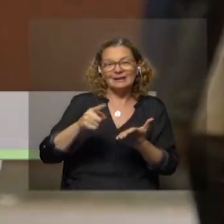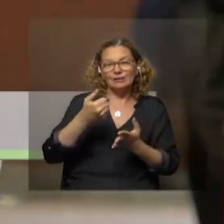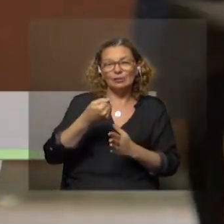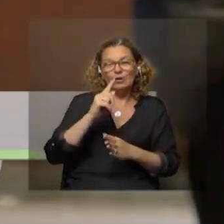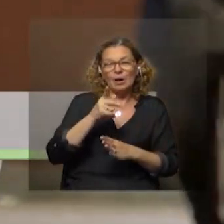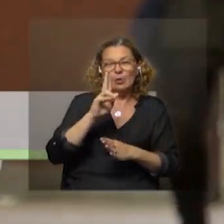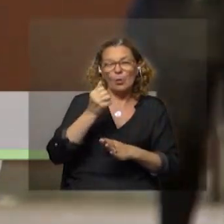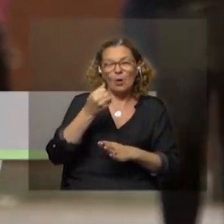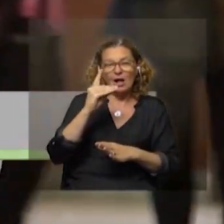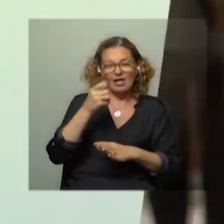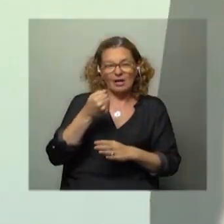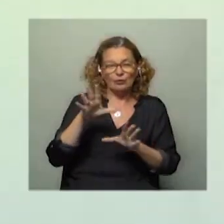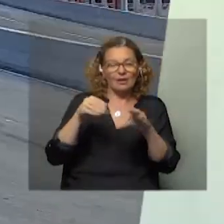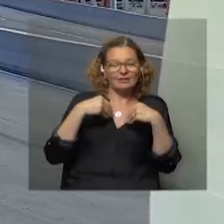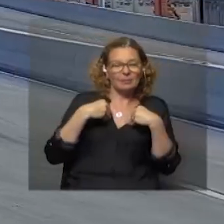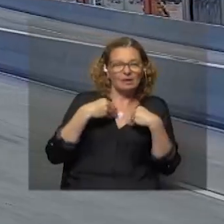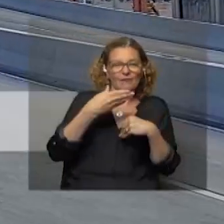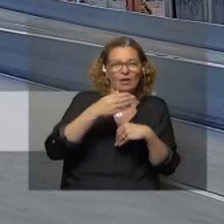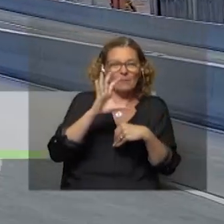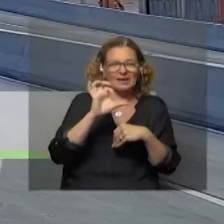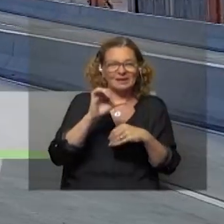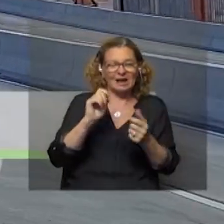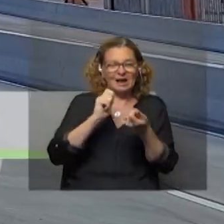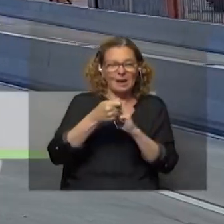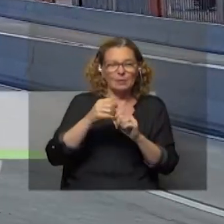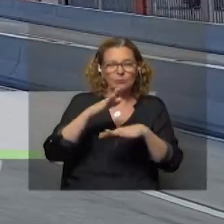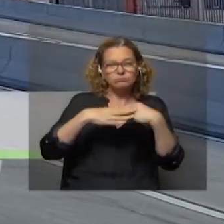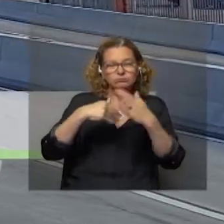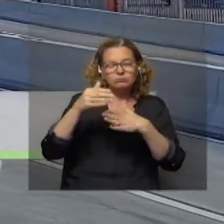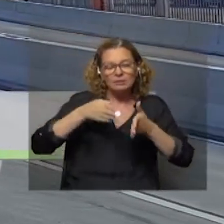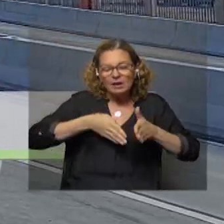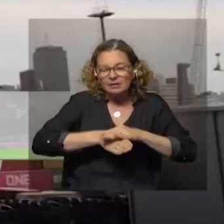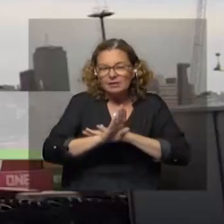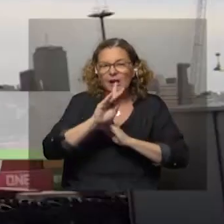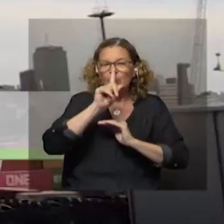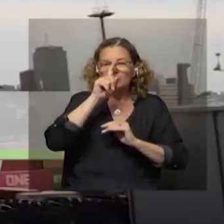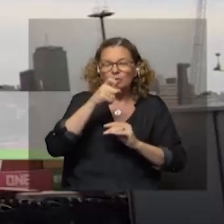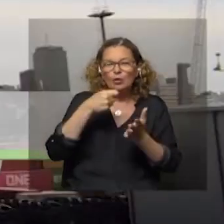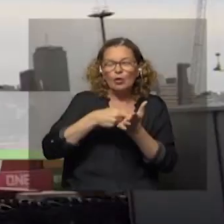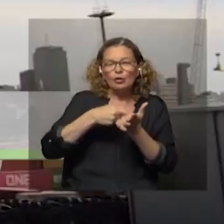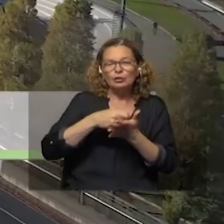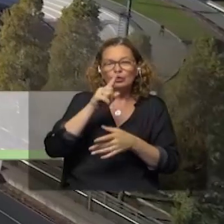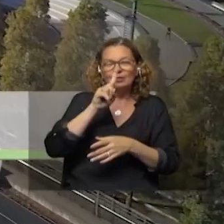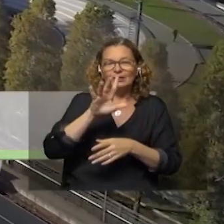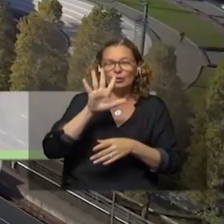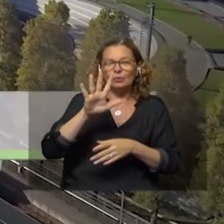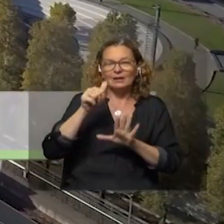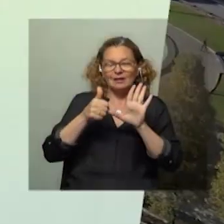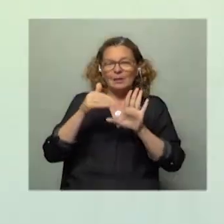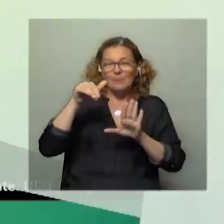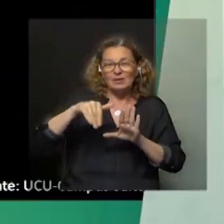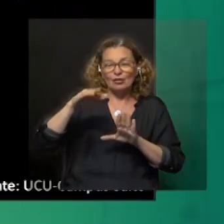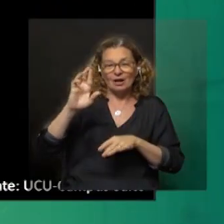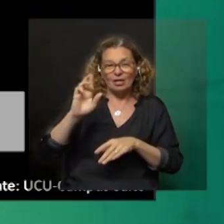en rechazó de la Reforma jubilatoria las obras del viaducto en los accesos de Montevideo tuvieron un costo de 156 millones de dólares